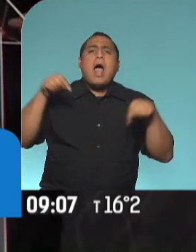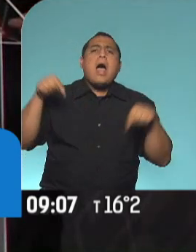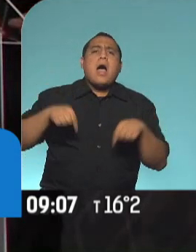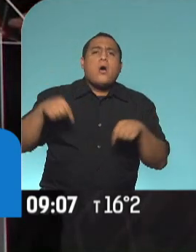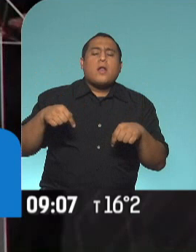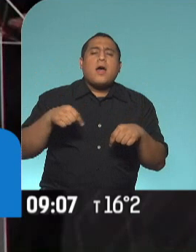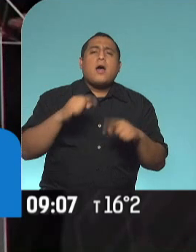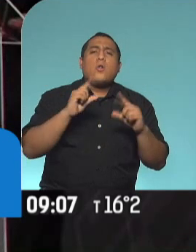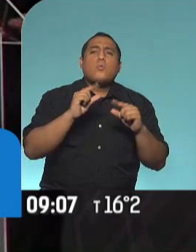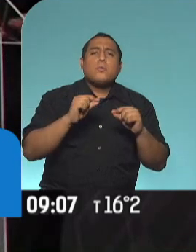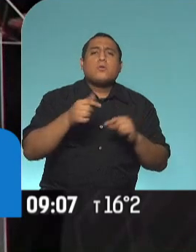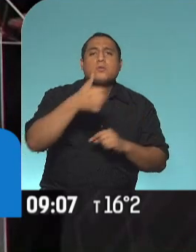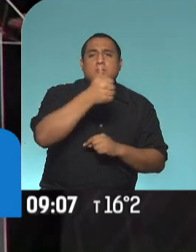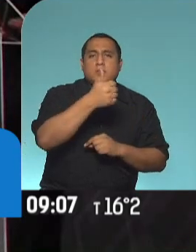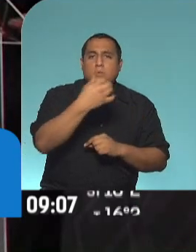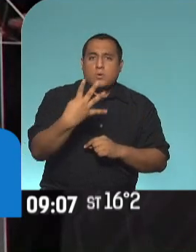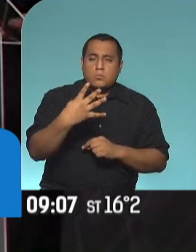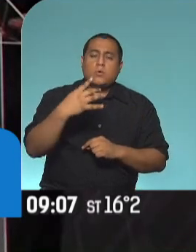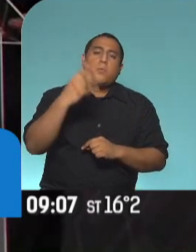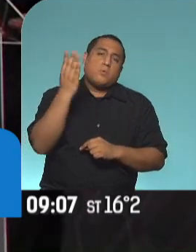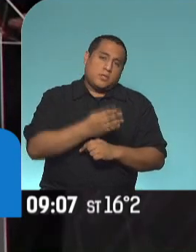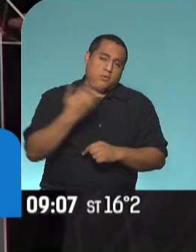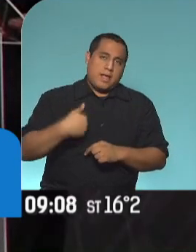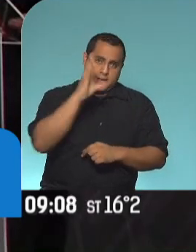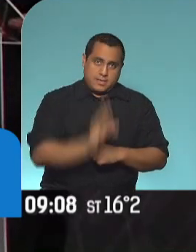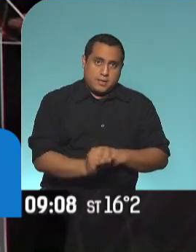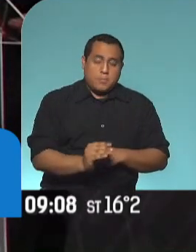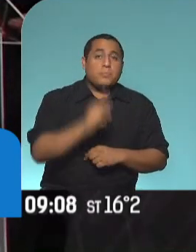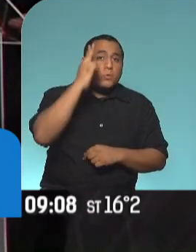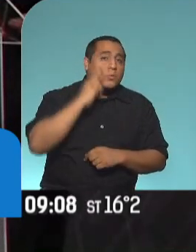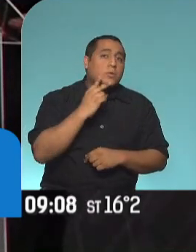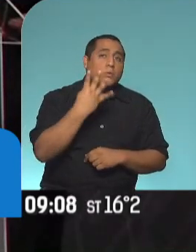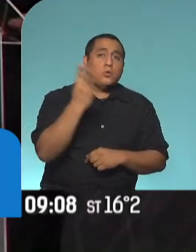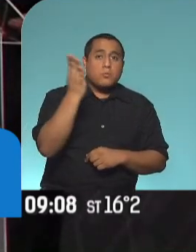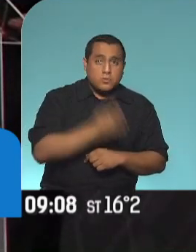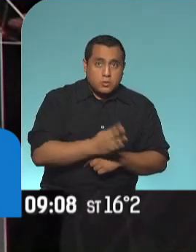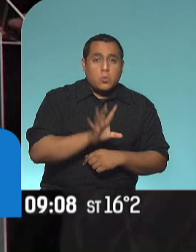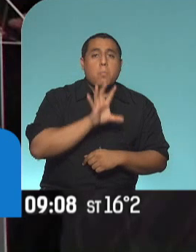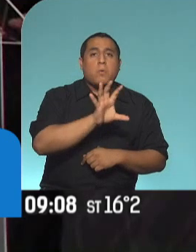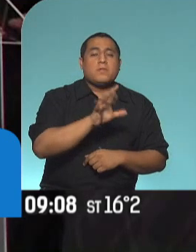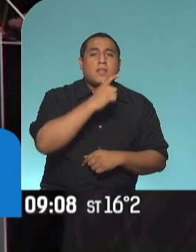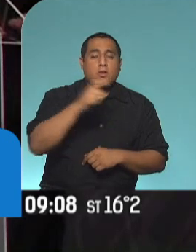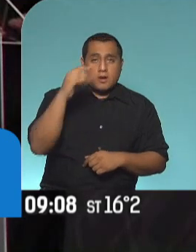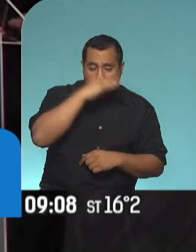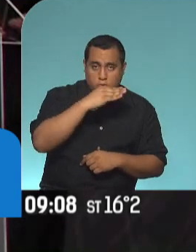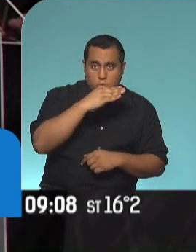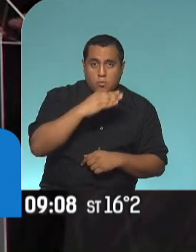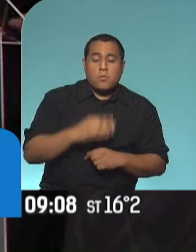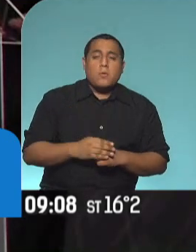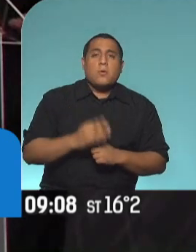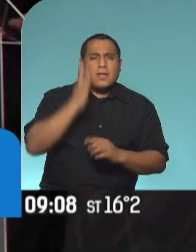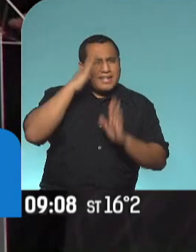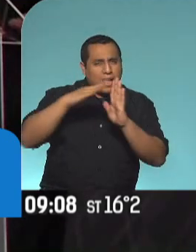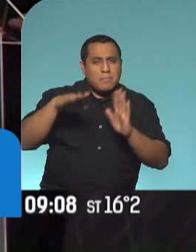la cifra asciende al 64% a nivel nacional, el 94% en la provincia de Río Negro, el porcentaje de